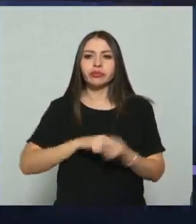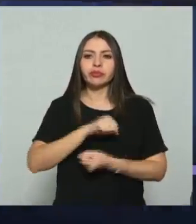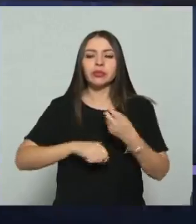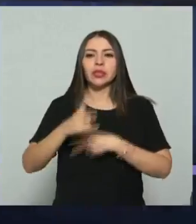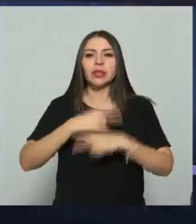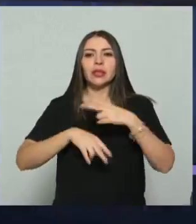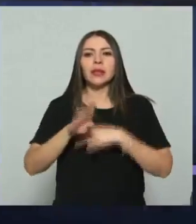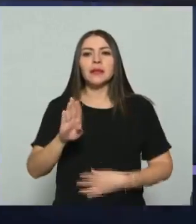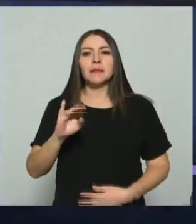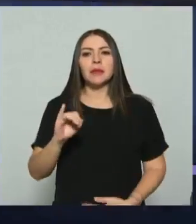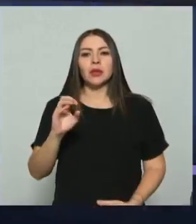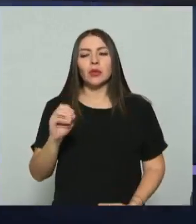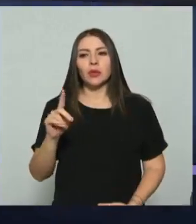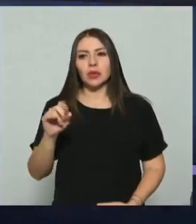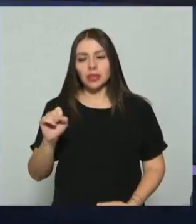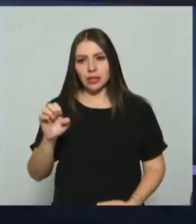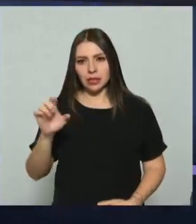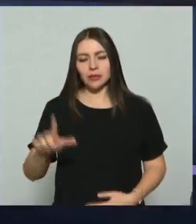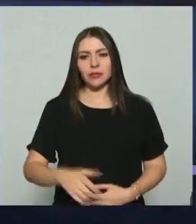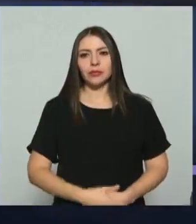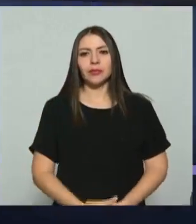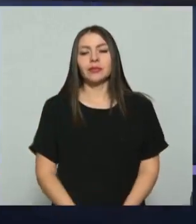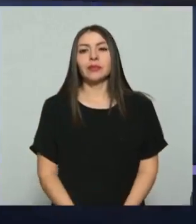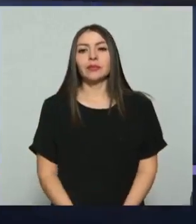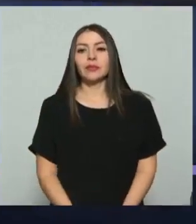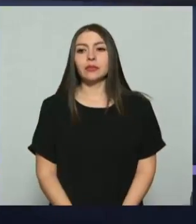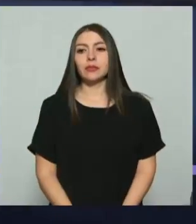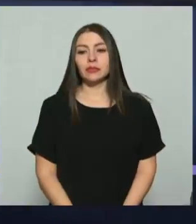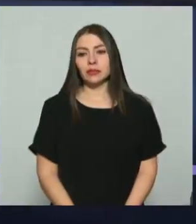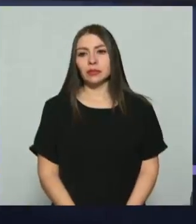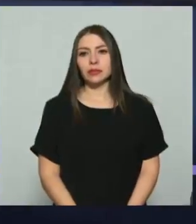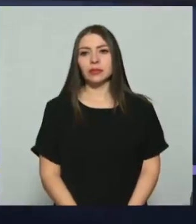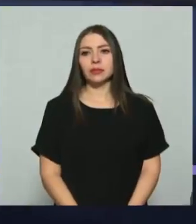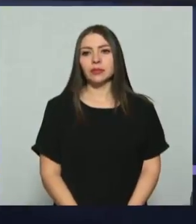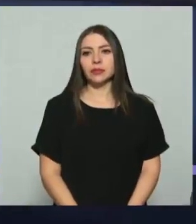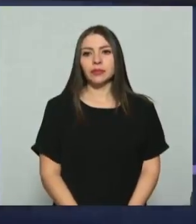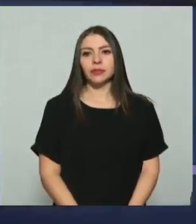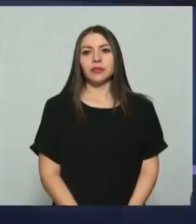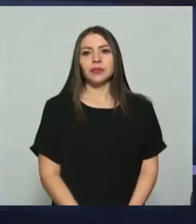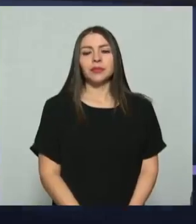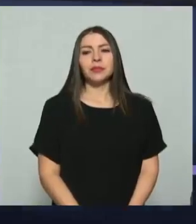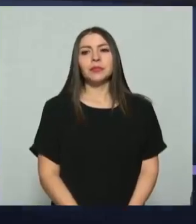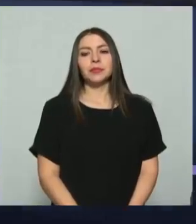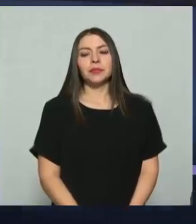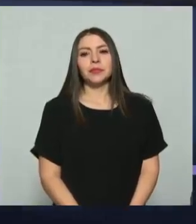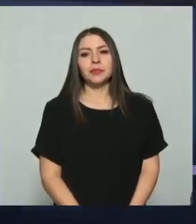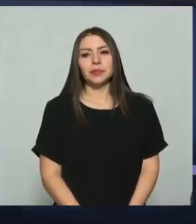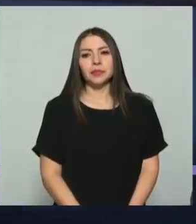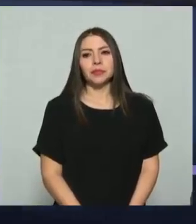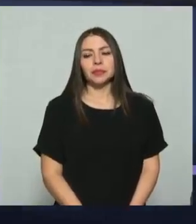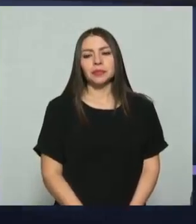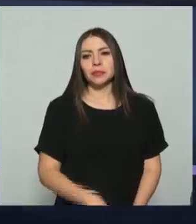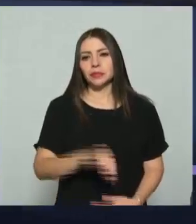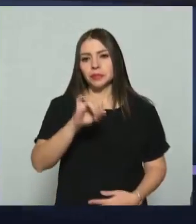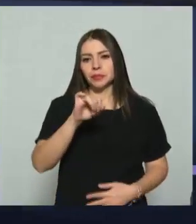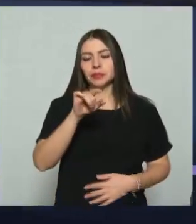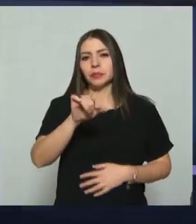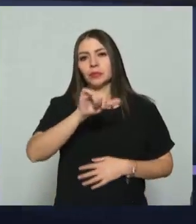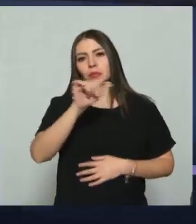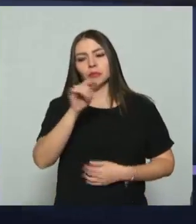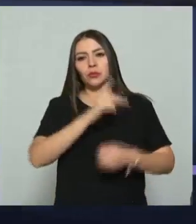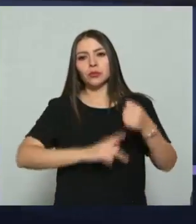es otro proyecto más, a raíz de una vinculación con la CECIT, que es la Secretaría de